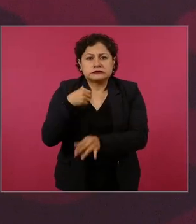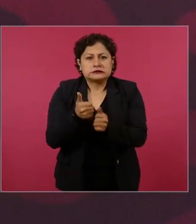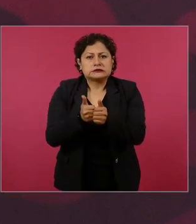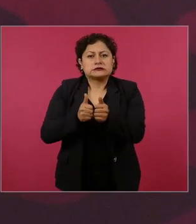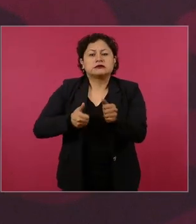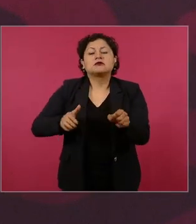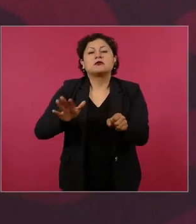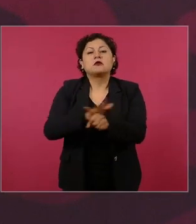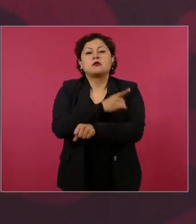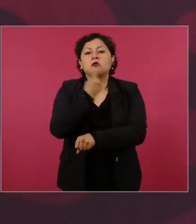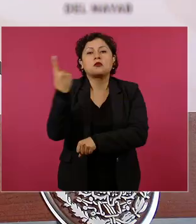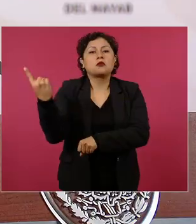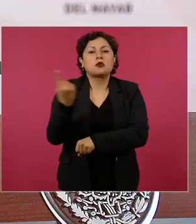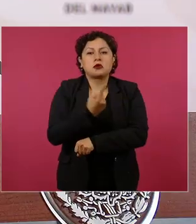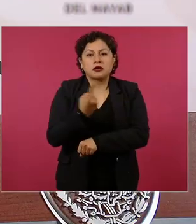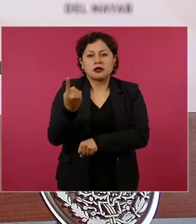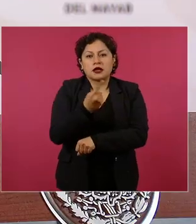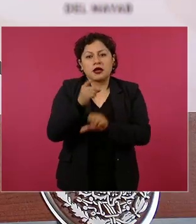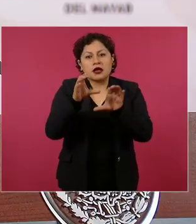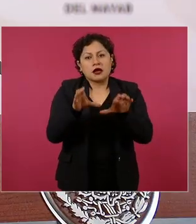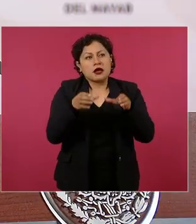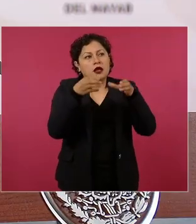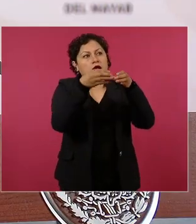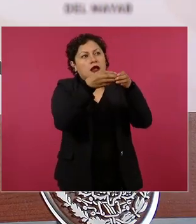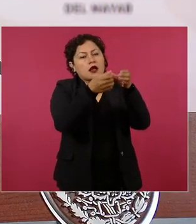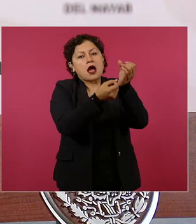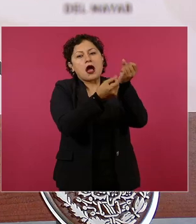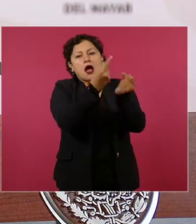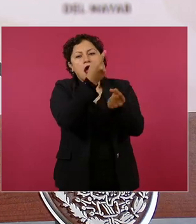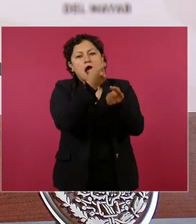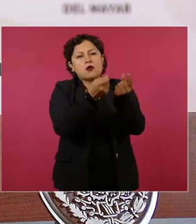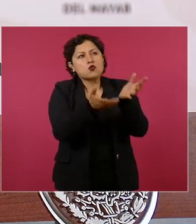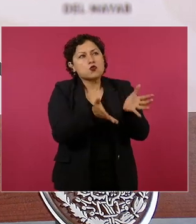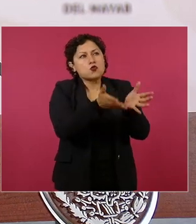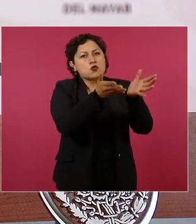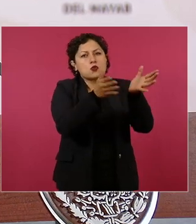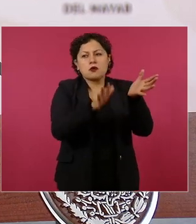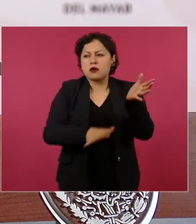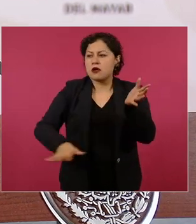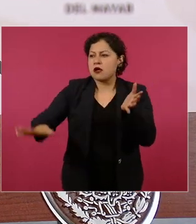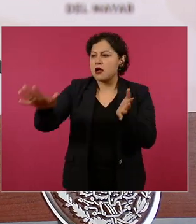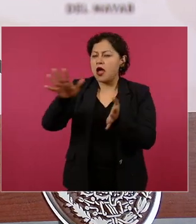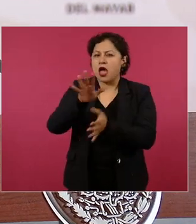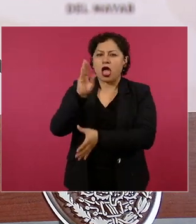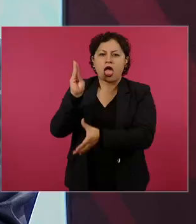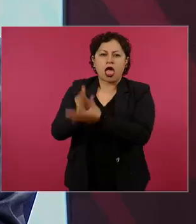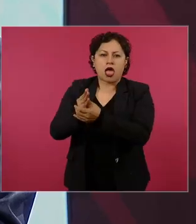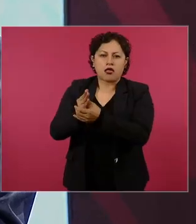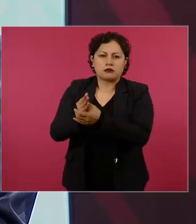Eso se ha enfrentado y nos ha permitido liberar muchos fondos